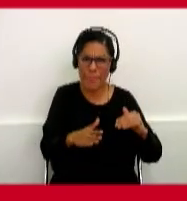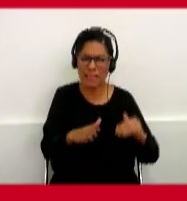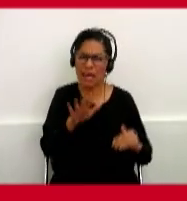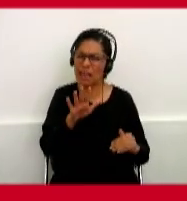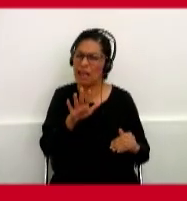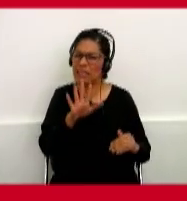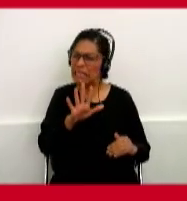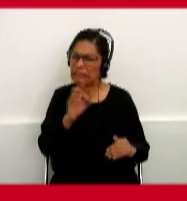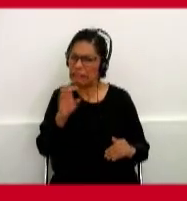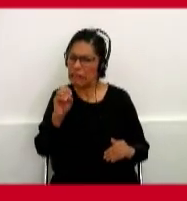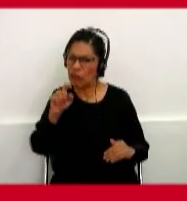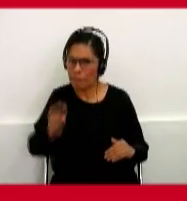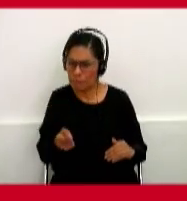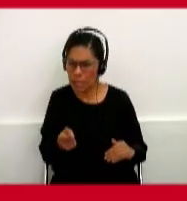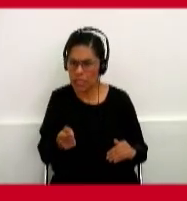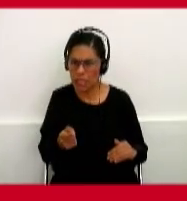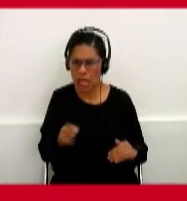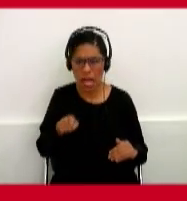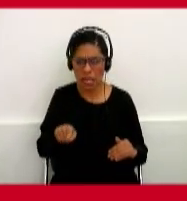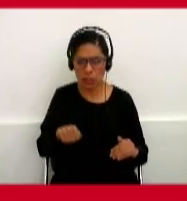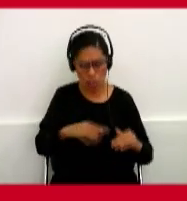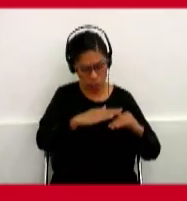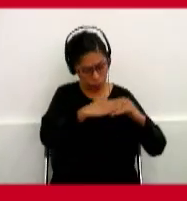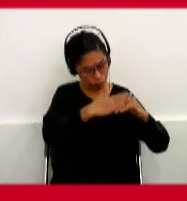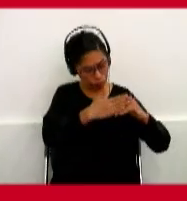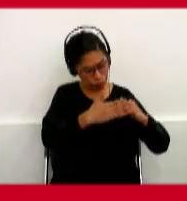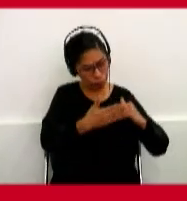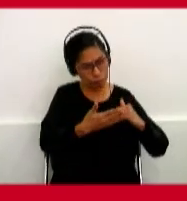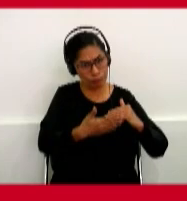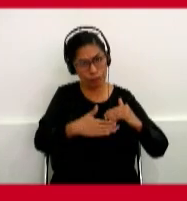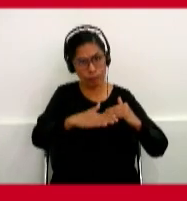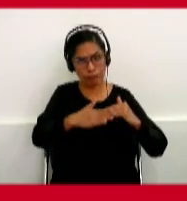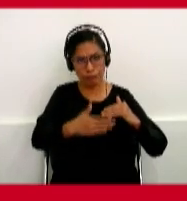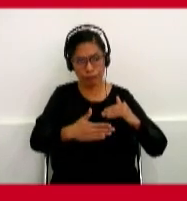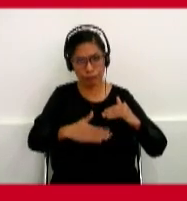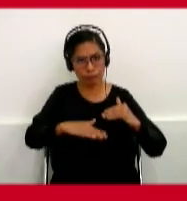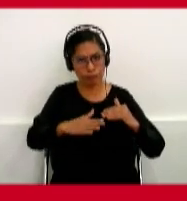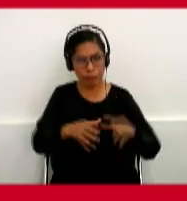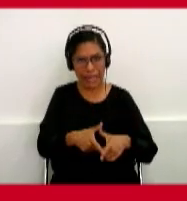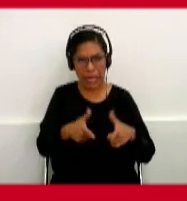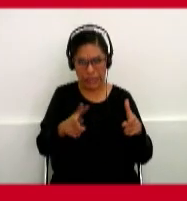elementos o a menos, ahí donde obtenemos superficies mayormente las globales.